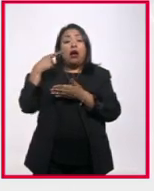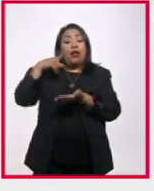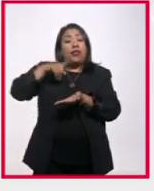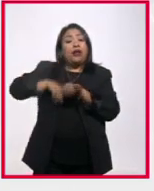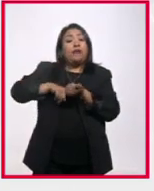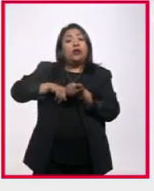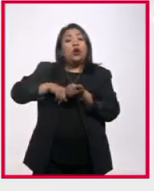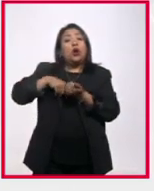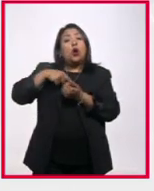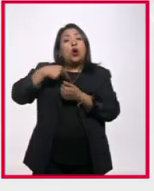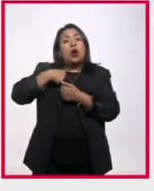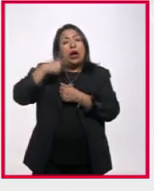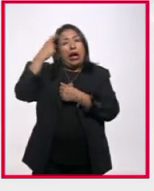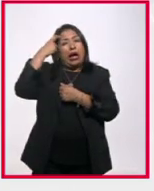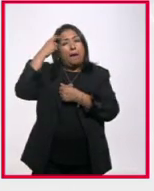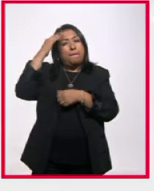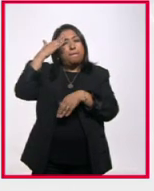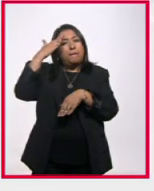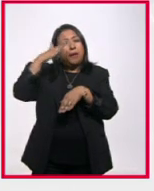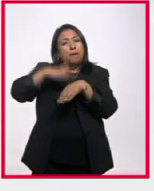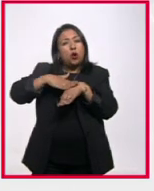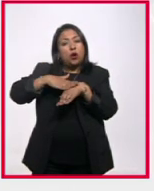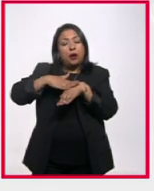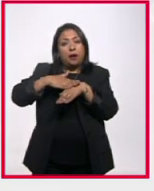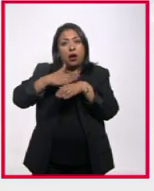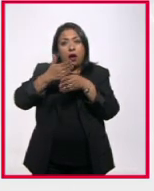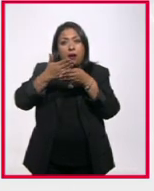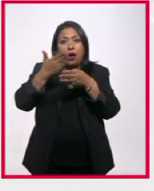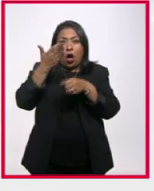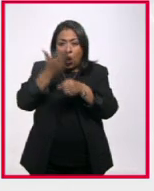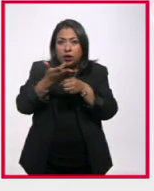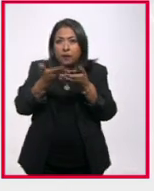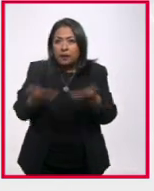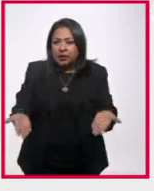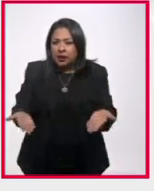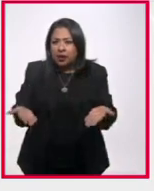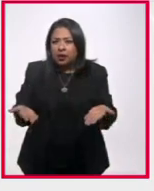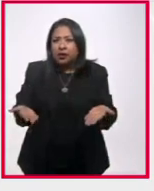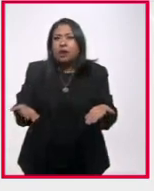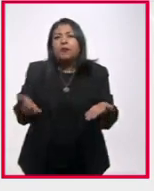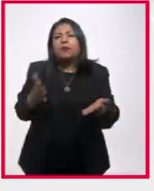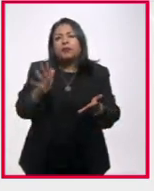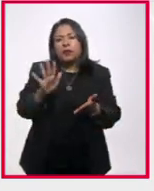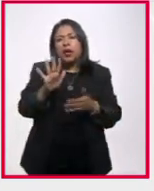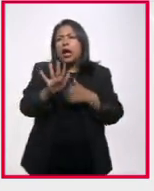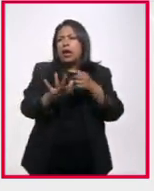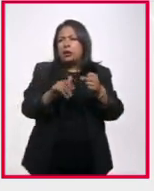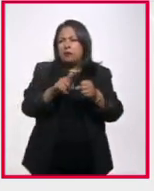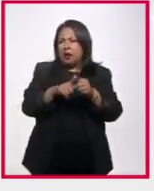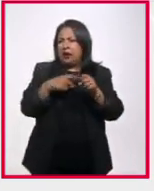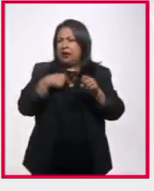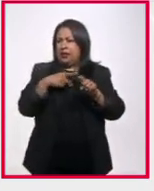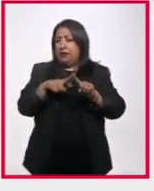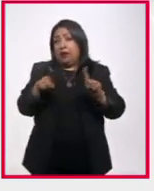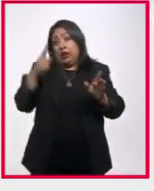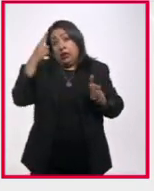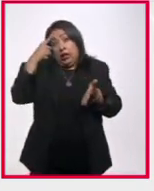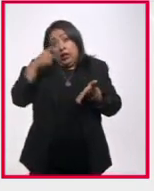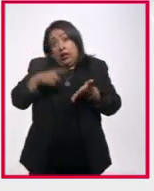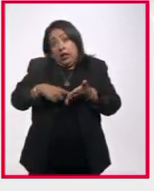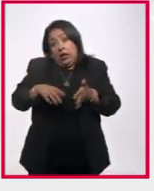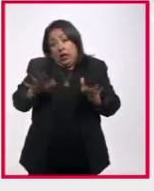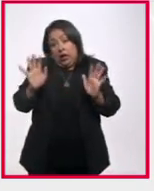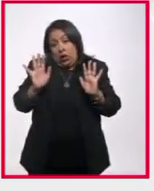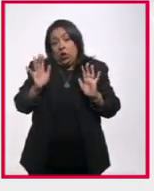de nuestras cabezas, pero estamos en el presente también. Y los animales no son así, sí, creo.